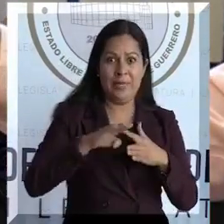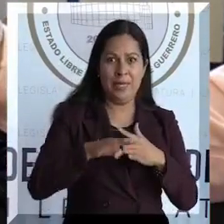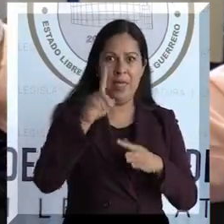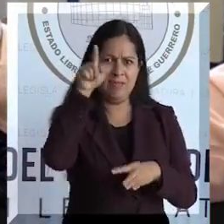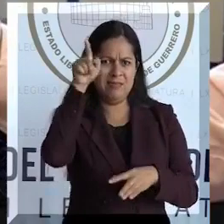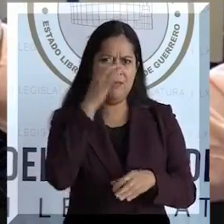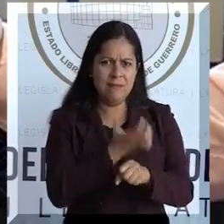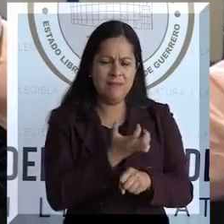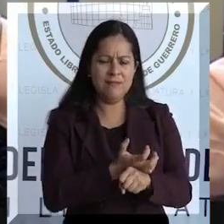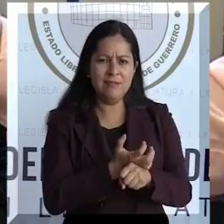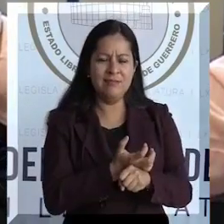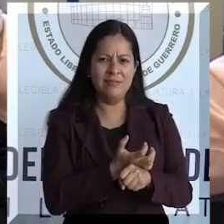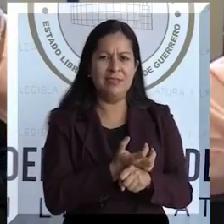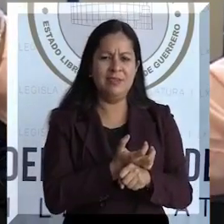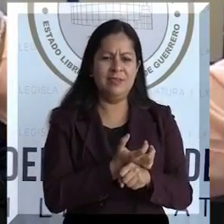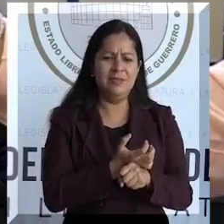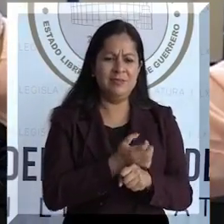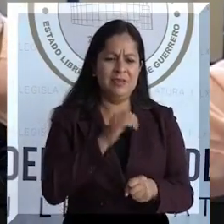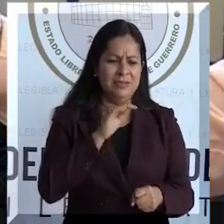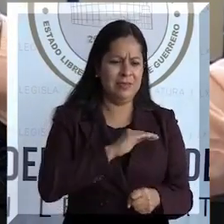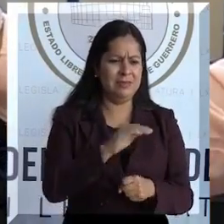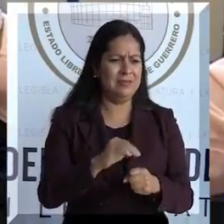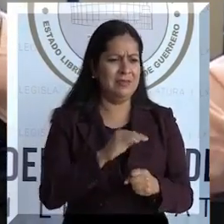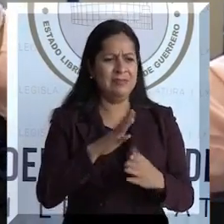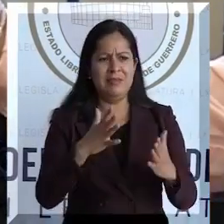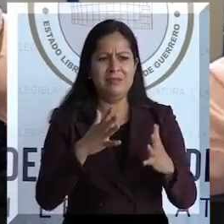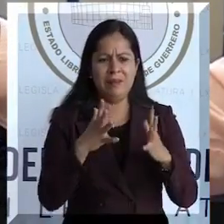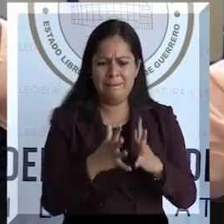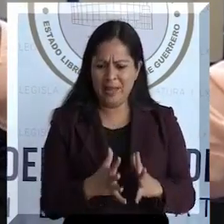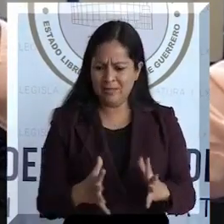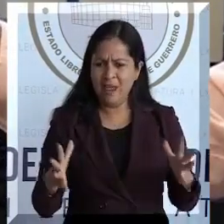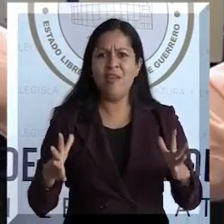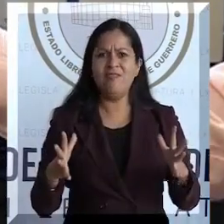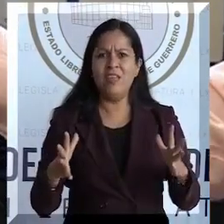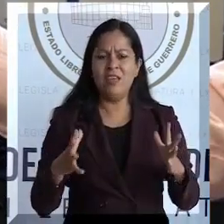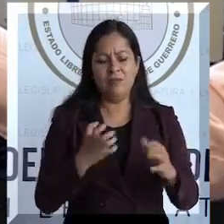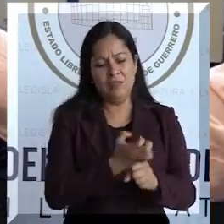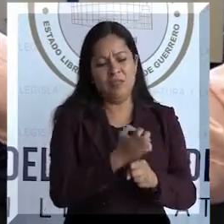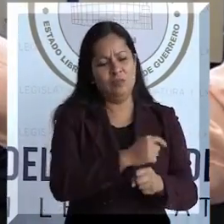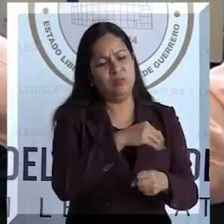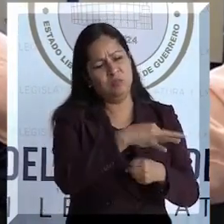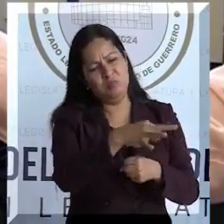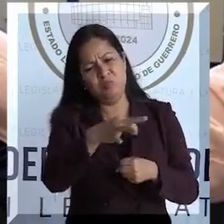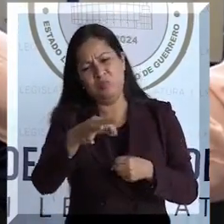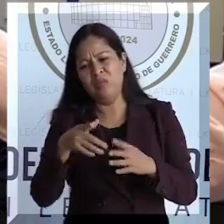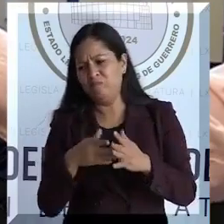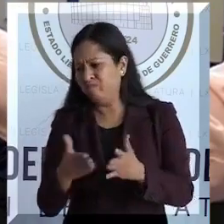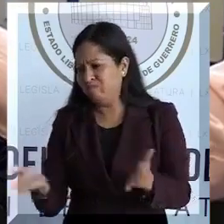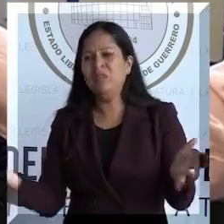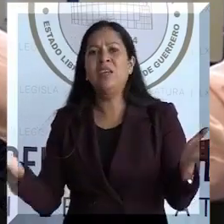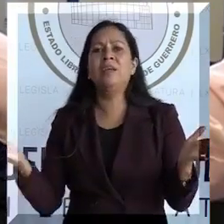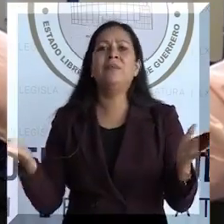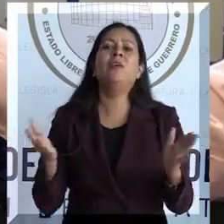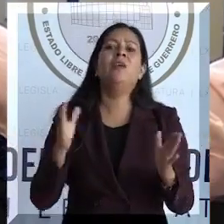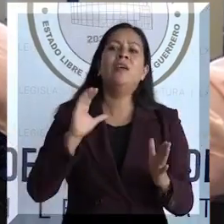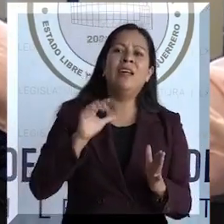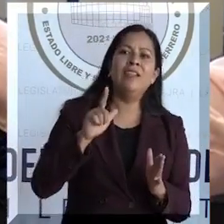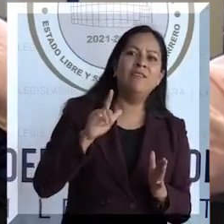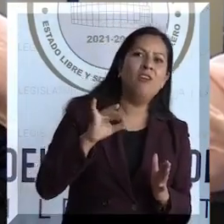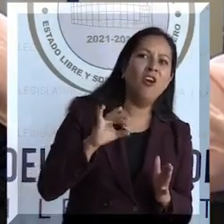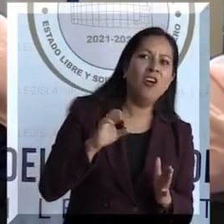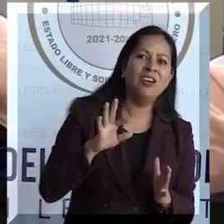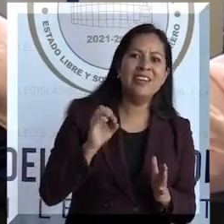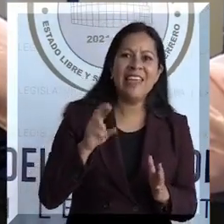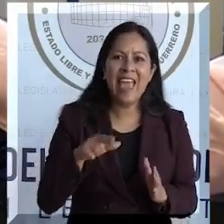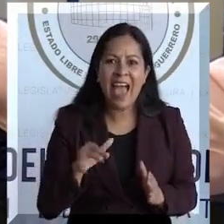Unidos. La mayoría se encuentra distribuido en gran parte de Estados Unidos, pero la mayoría la tenemos en California, Chicago, Nueva